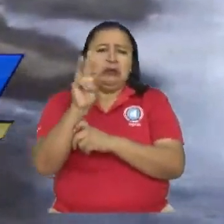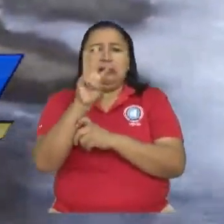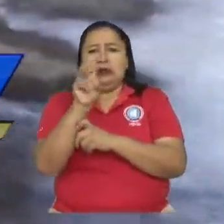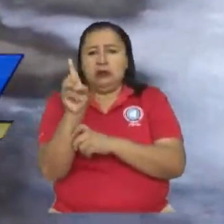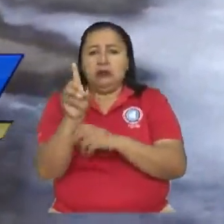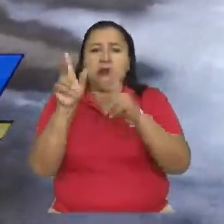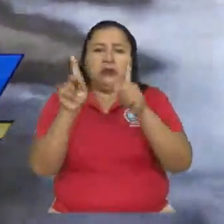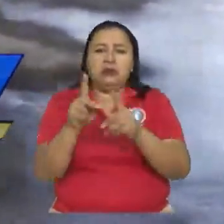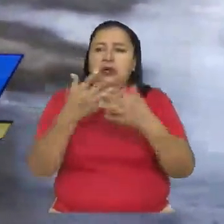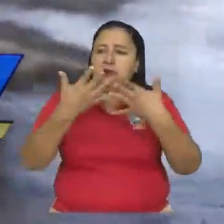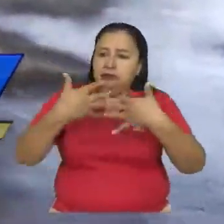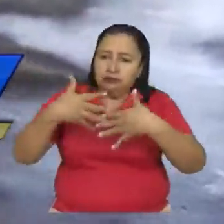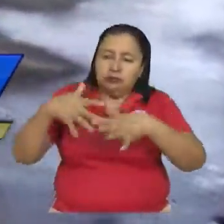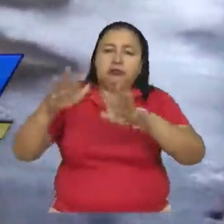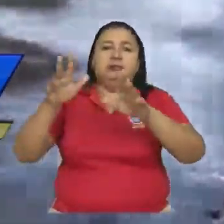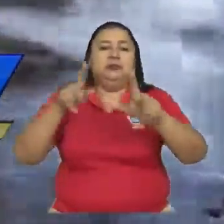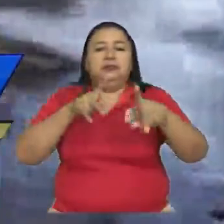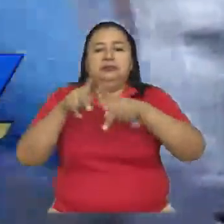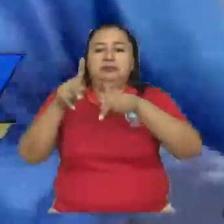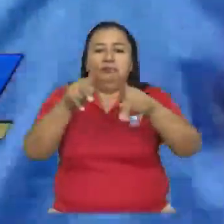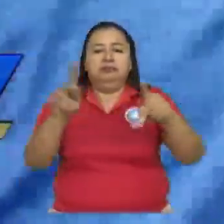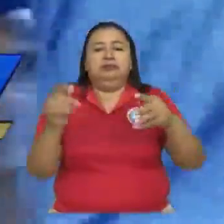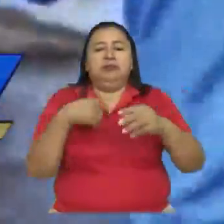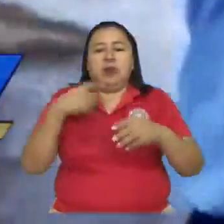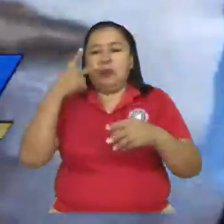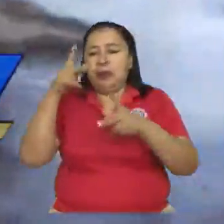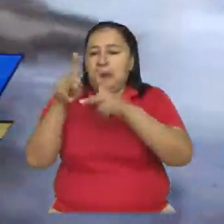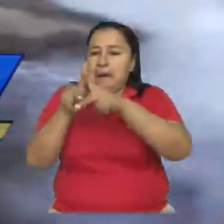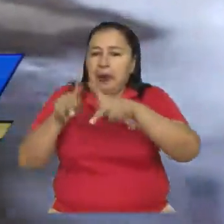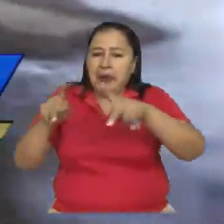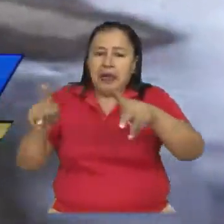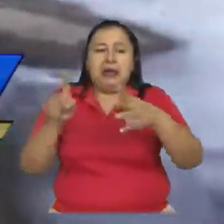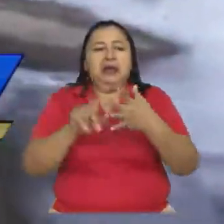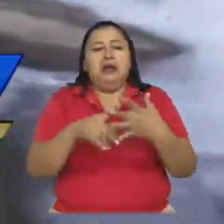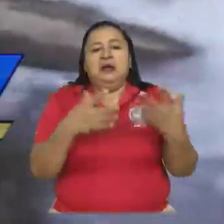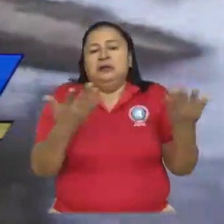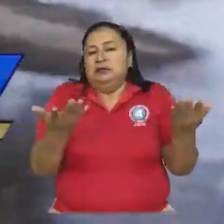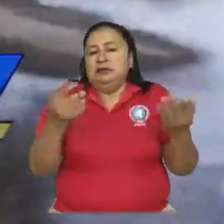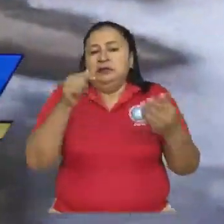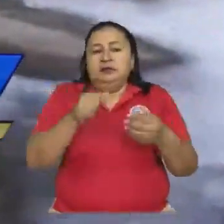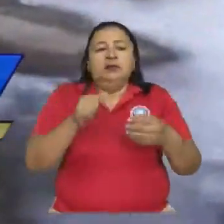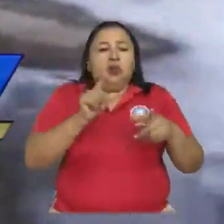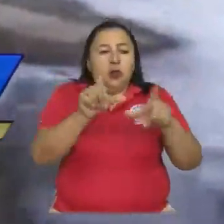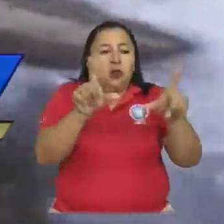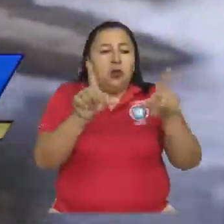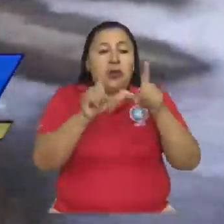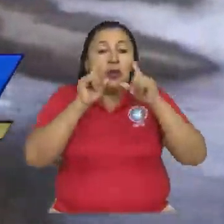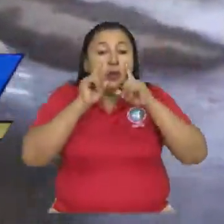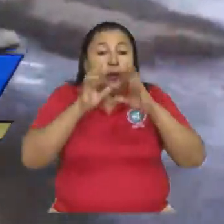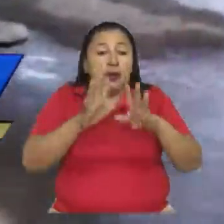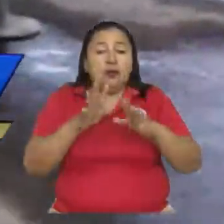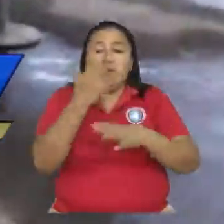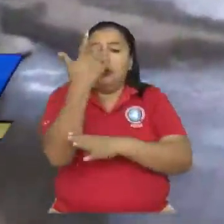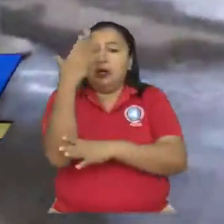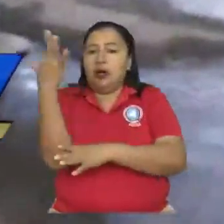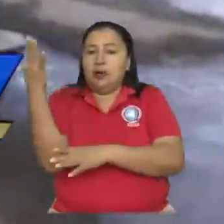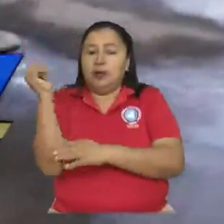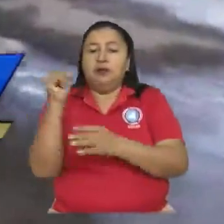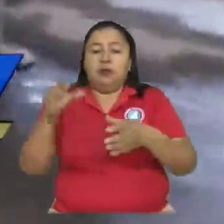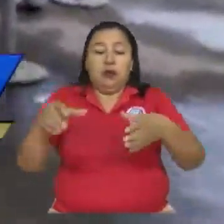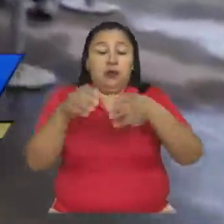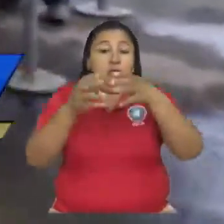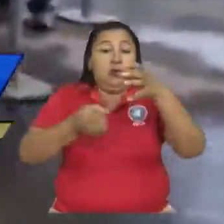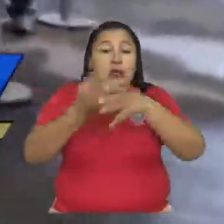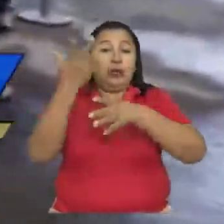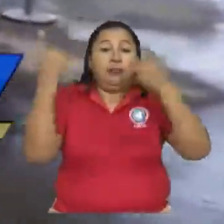gente ya sale a disfrutar de las playas, de las áreas protegidas. El caso del volcán